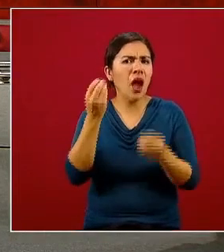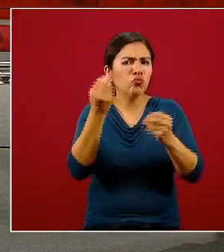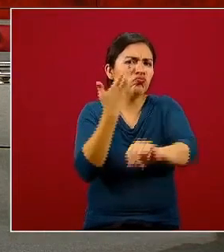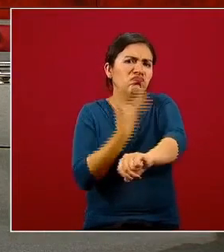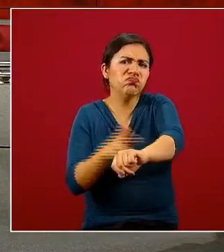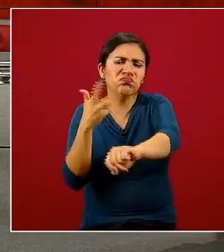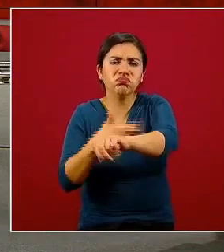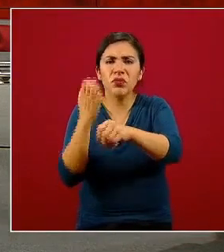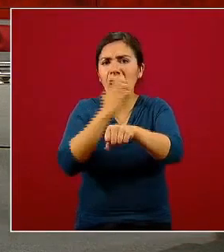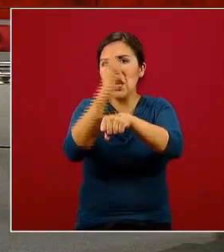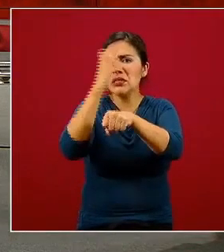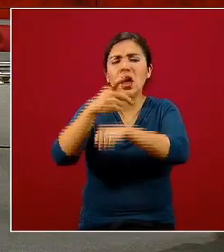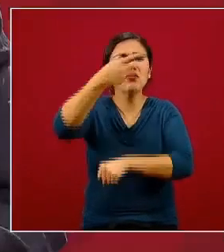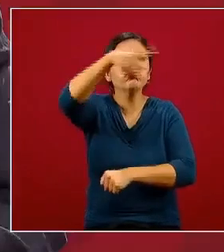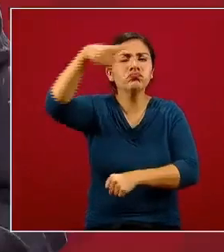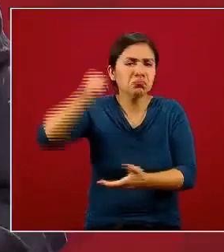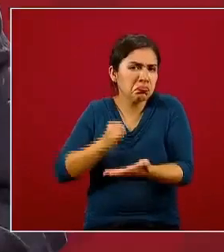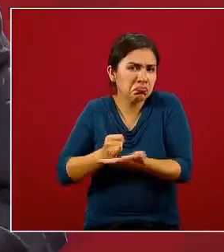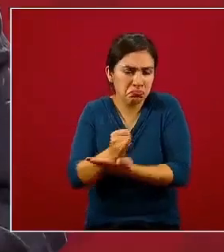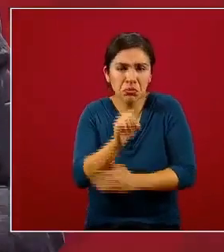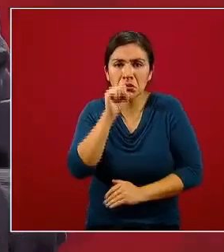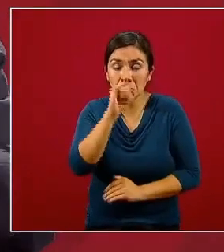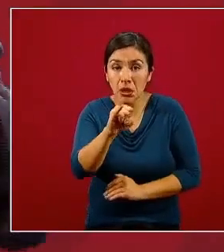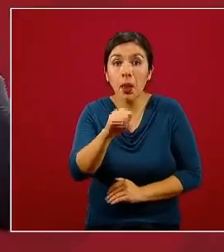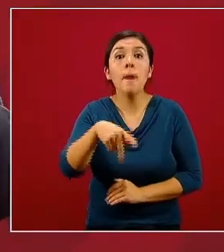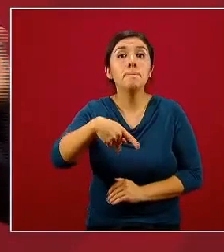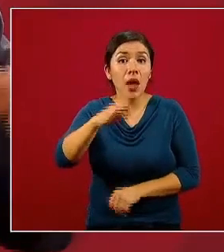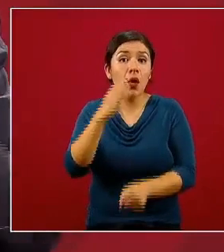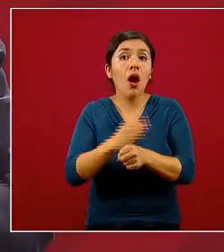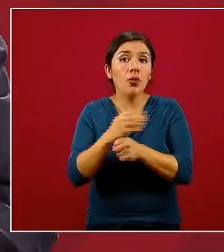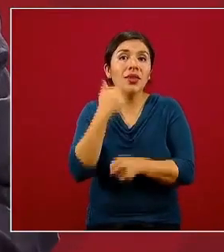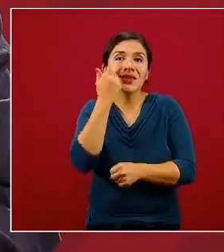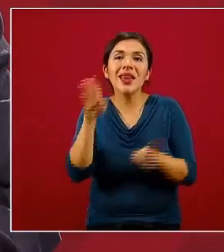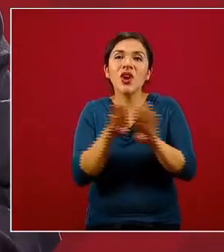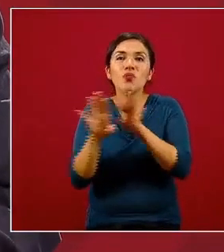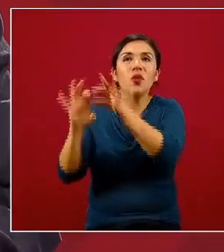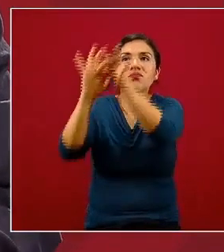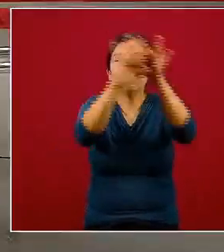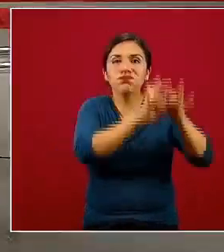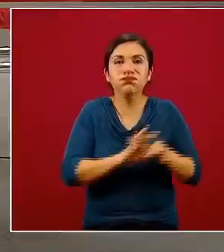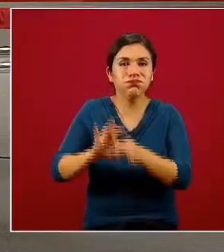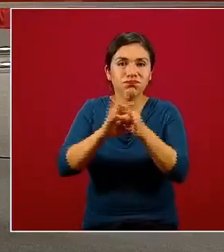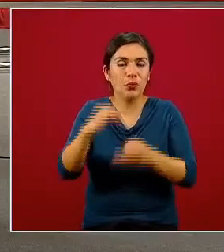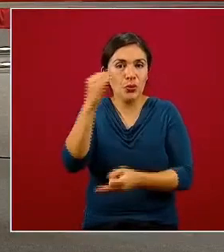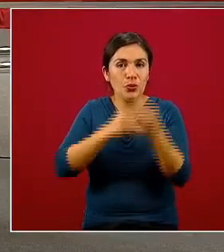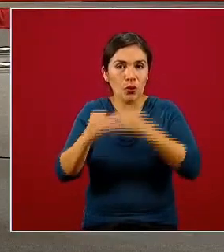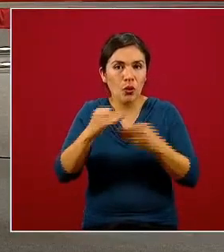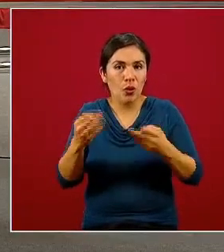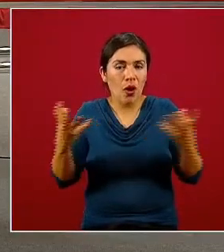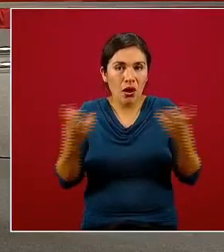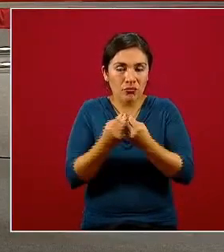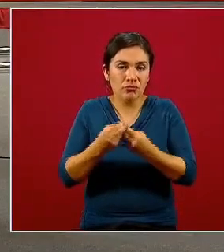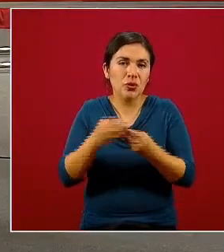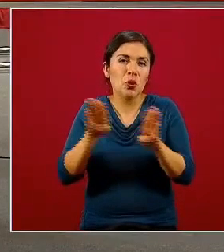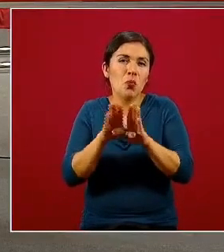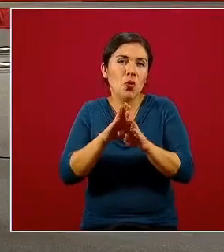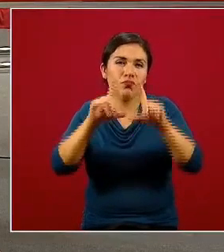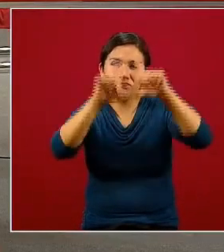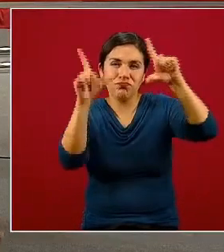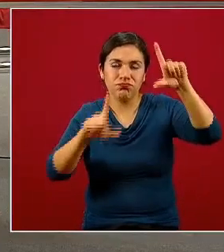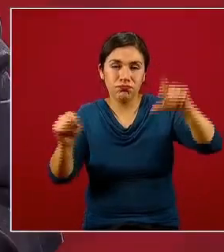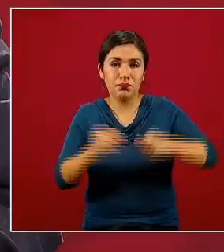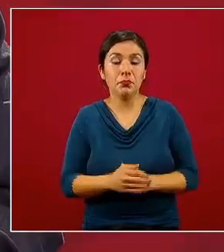estados por su propia disposición, pero estamos tratando de articularlo como una intervención de carácter nacional. Son